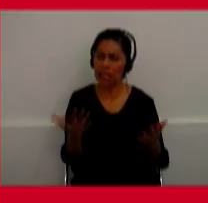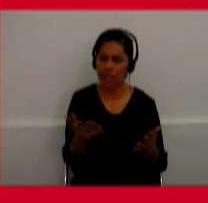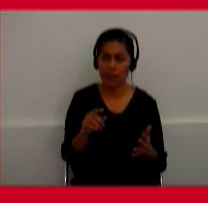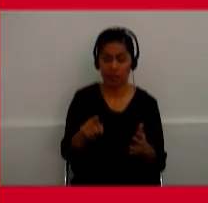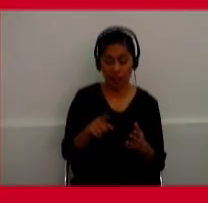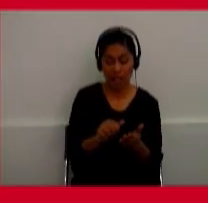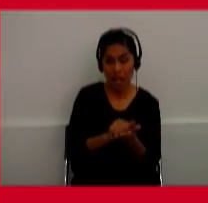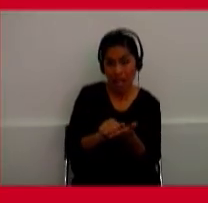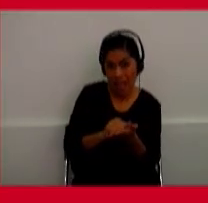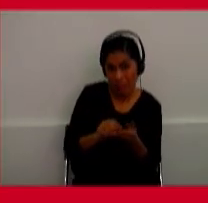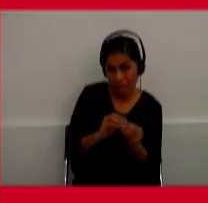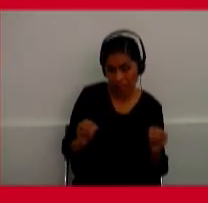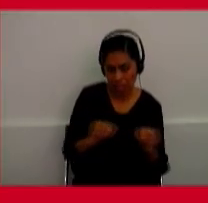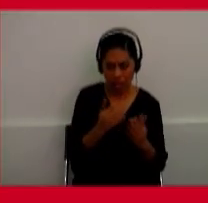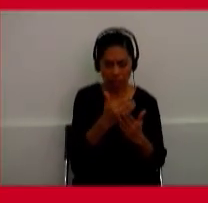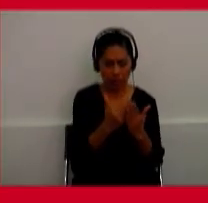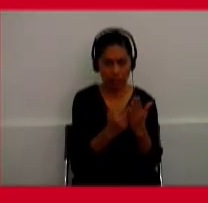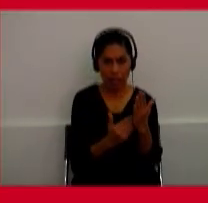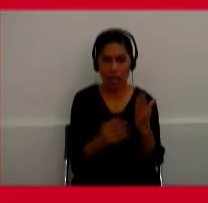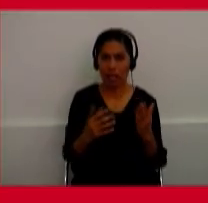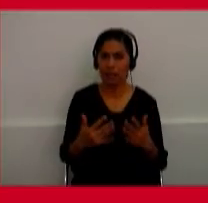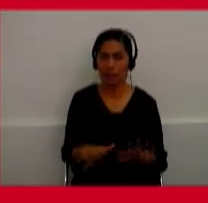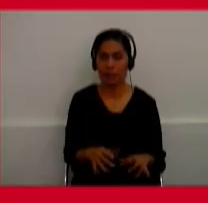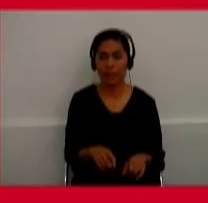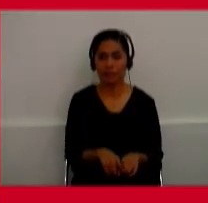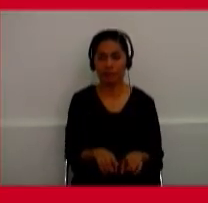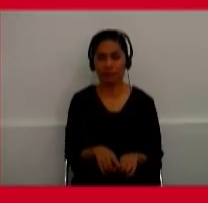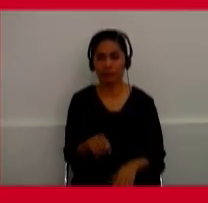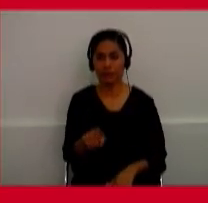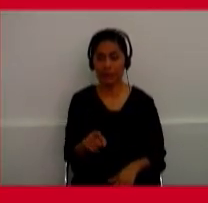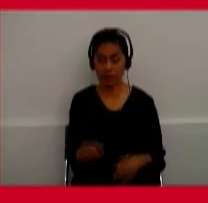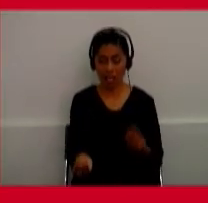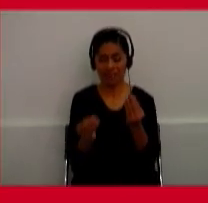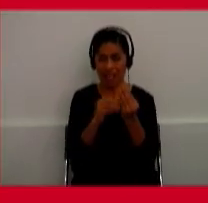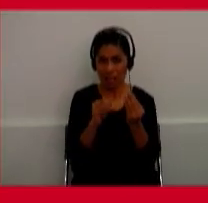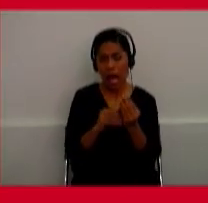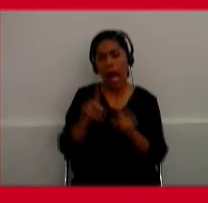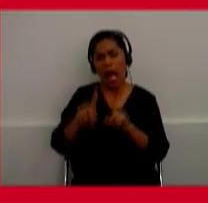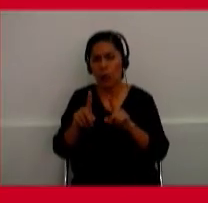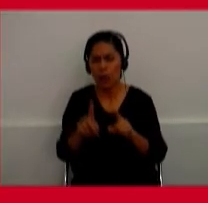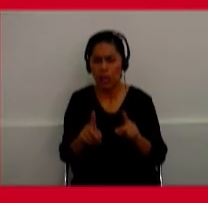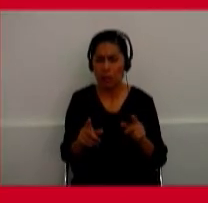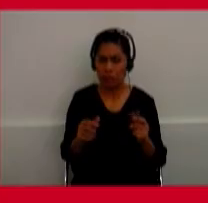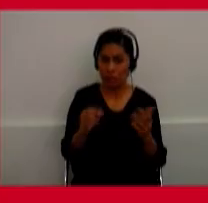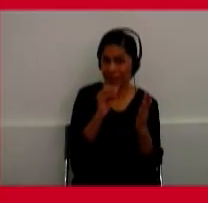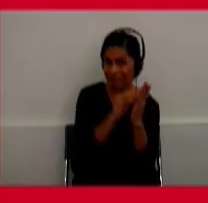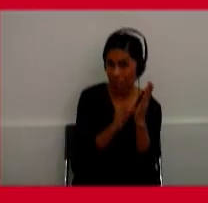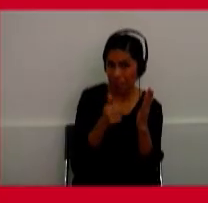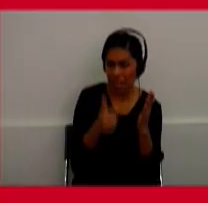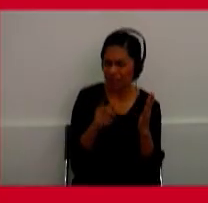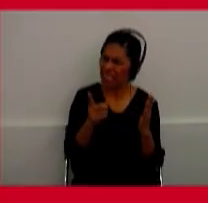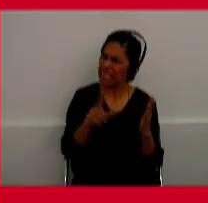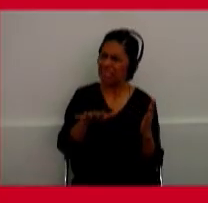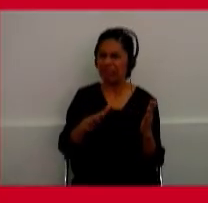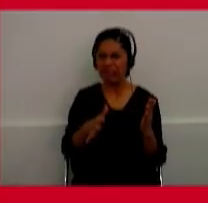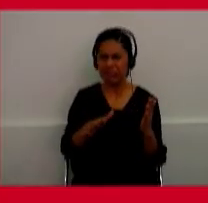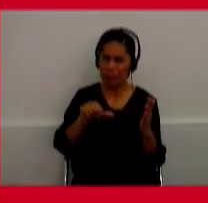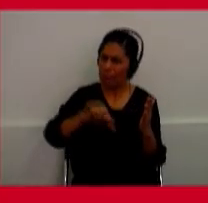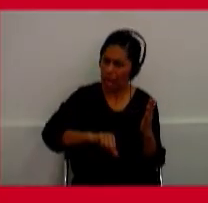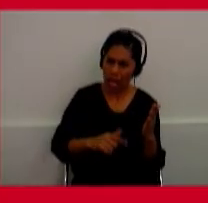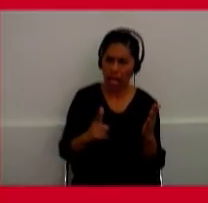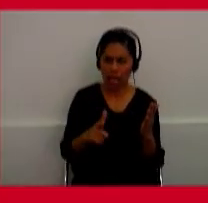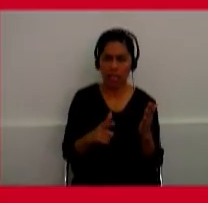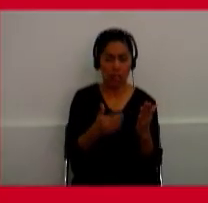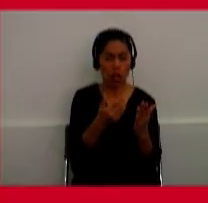limpieza de los datos, mediciones que en el sistema fueron ingresadas mal, todavía a pesar de que lo tenemos en una base de datos, es un ingreso